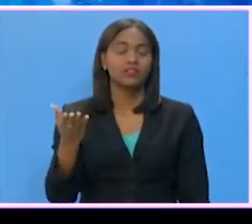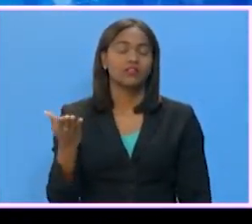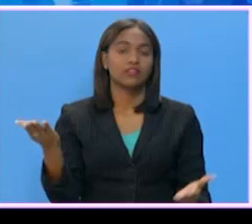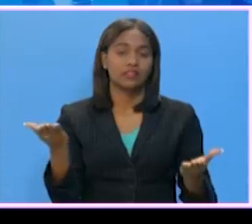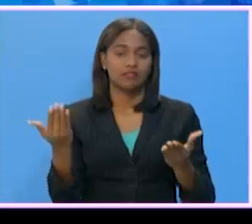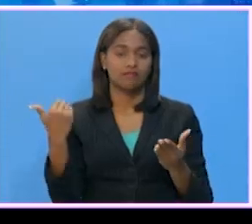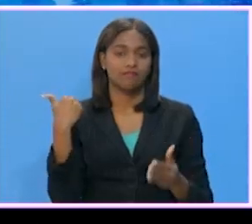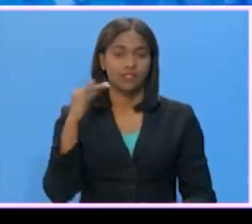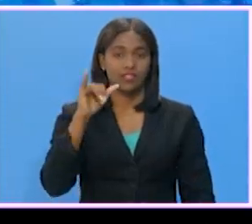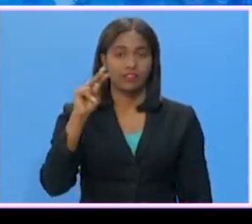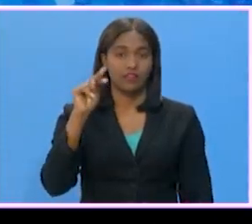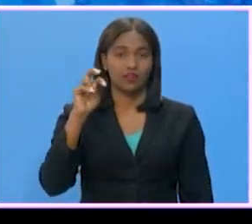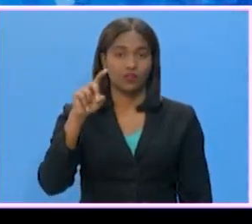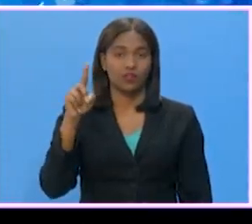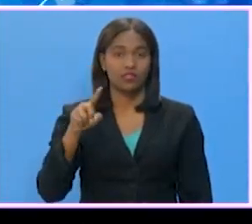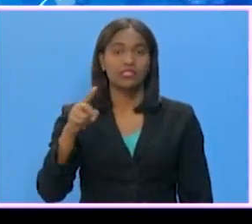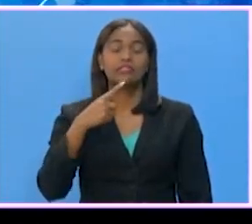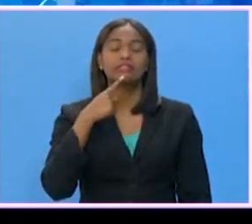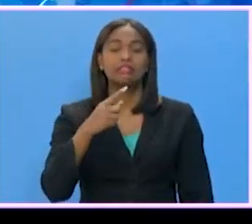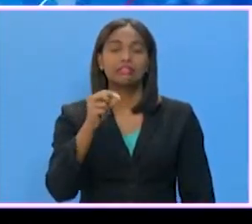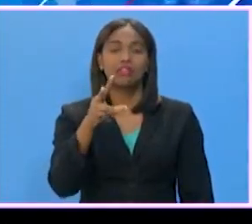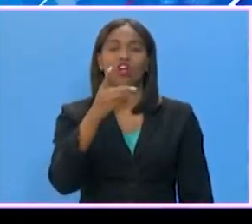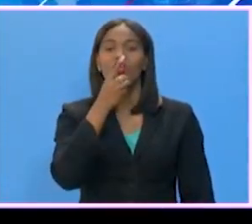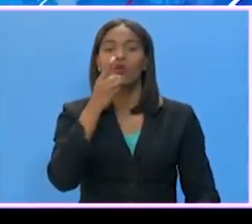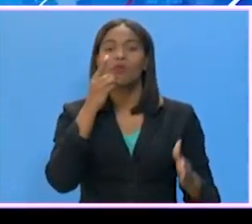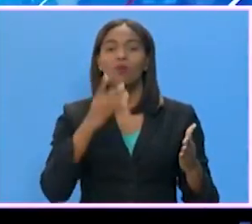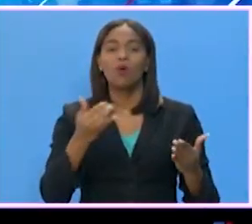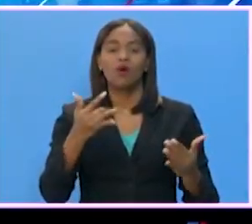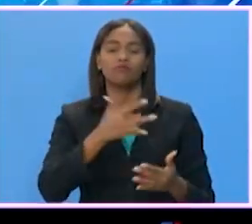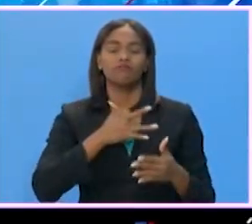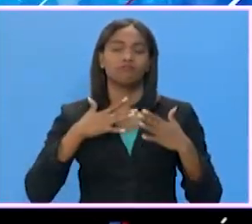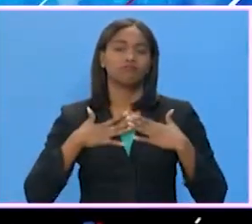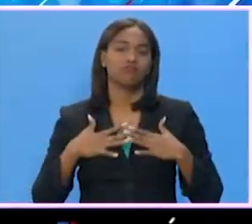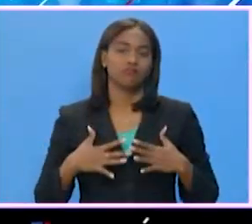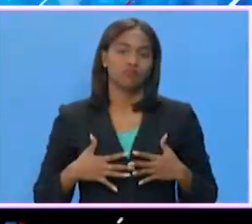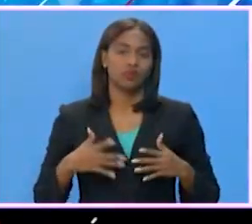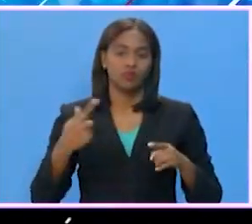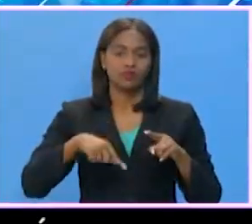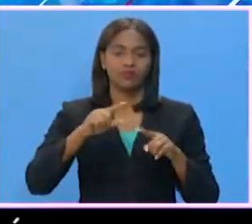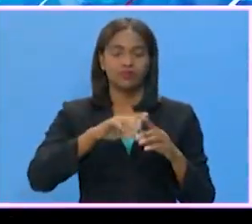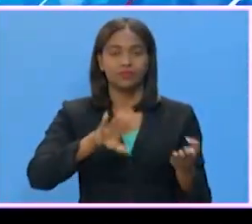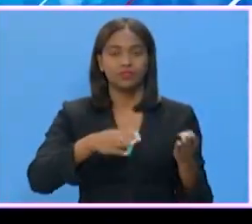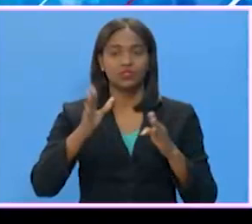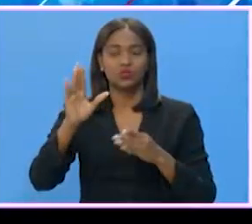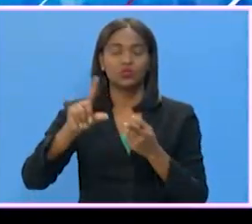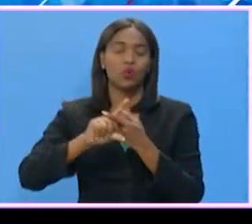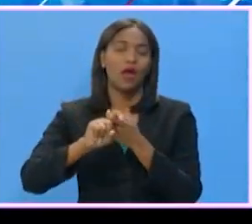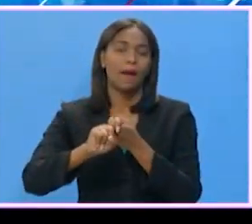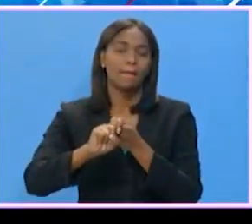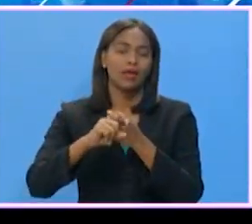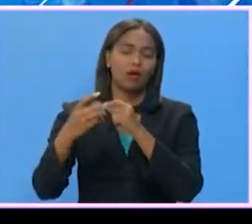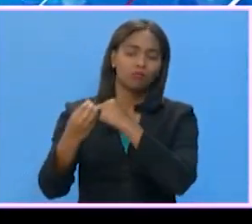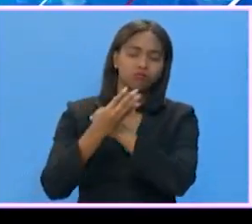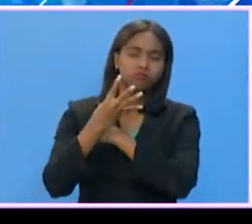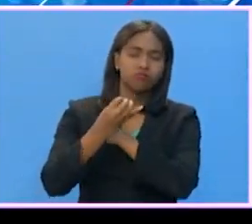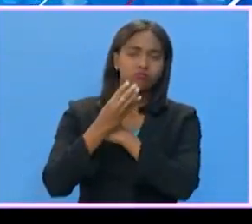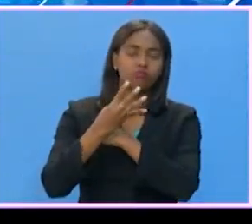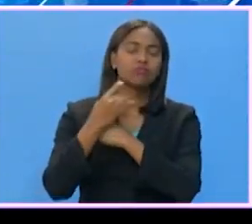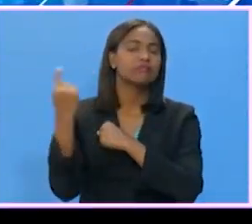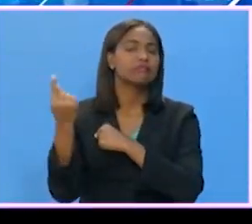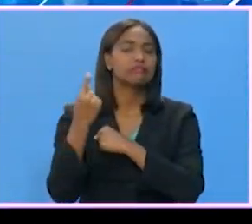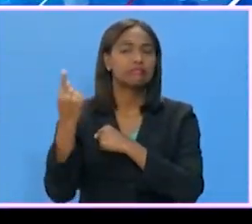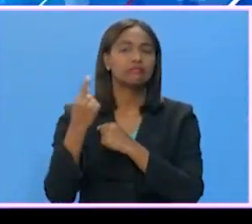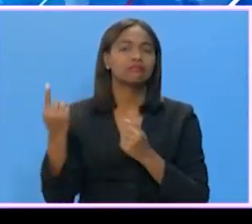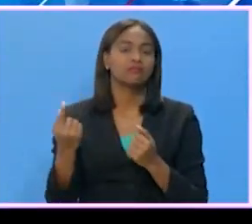del Mediodía, Iván Ruiz, manifestó que la televisión dominicana está de luto tras el fallecimiento de su amigo, consejero, artista